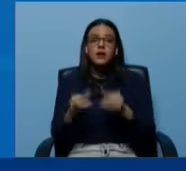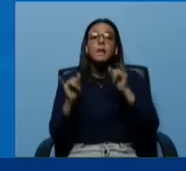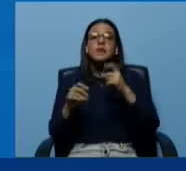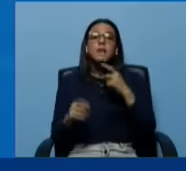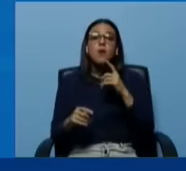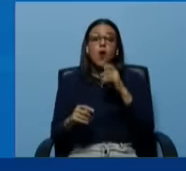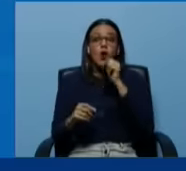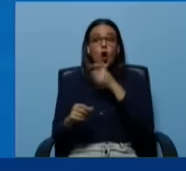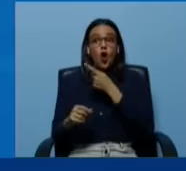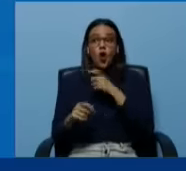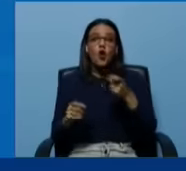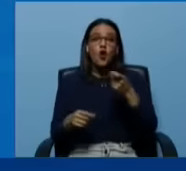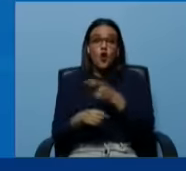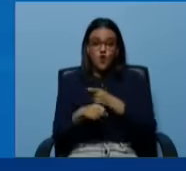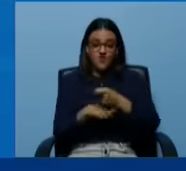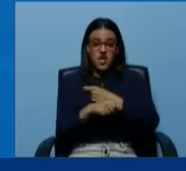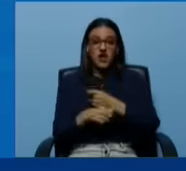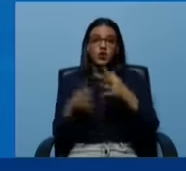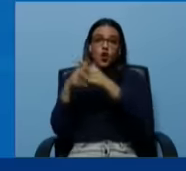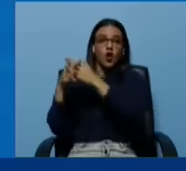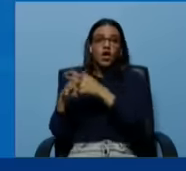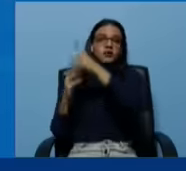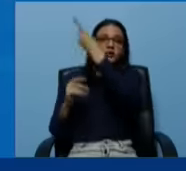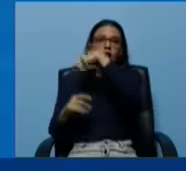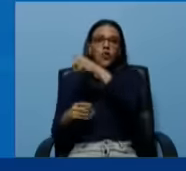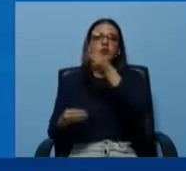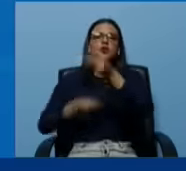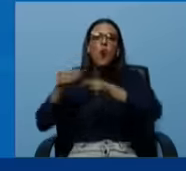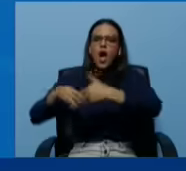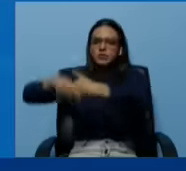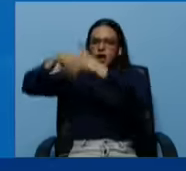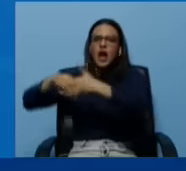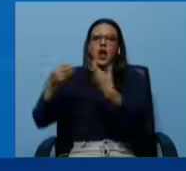Unidos y sus aliados de entonces.